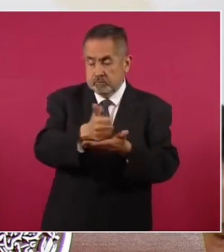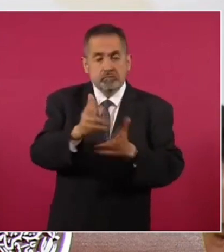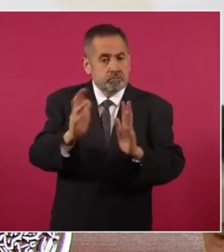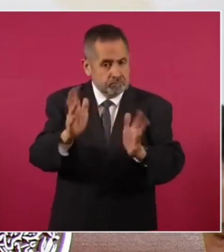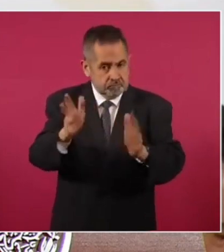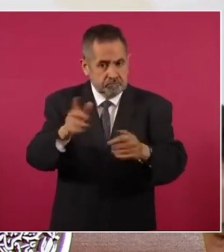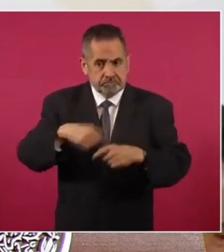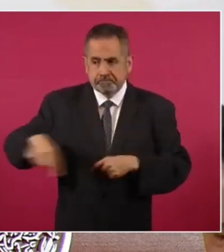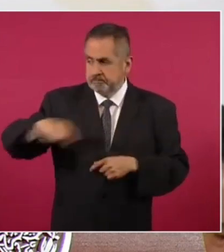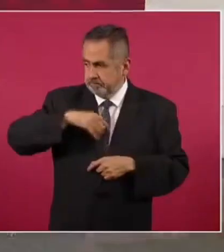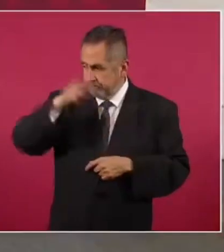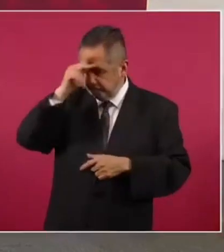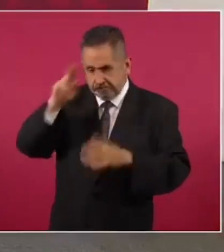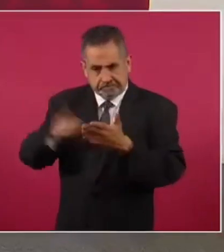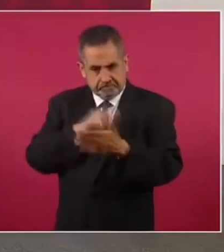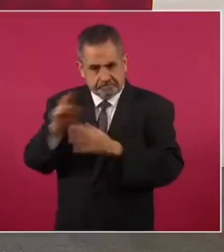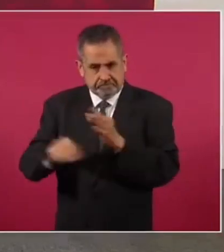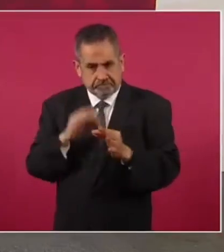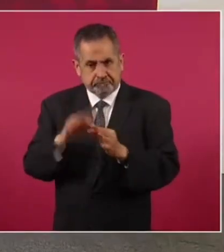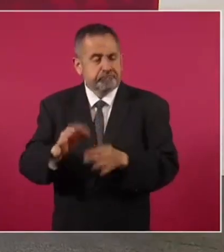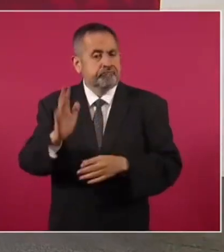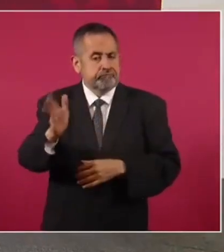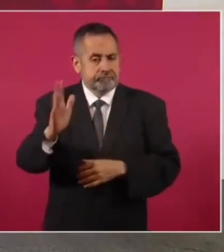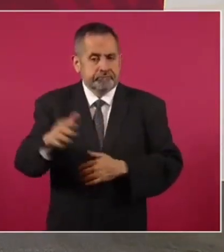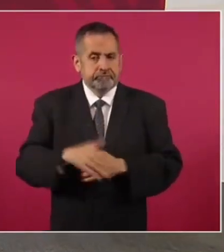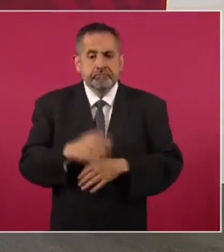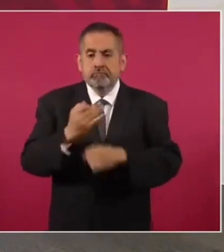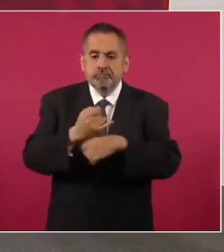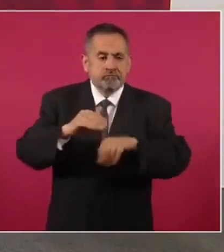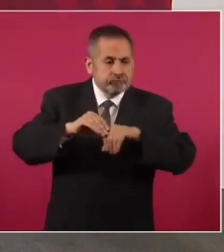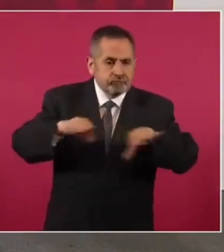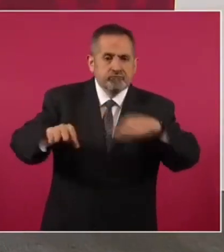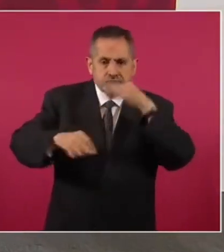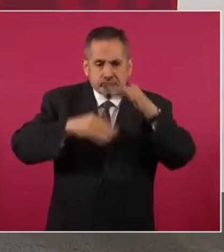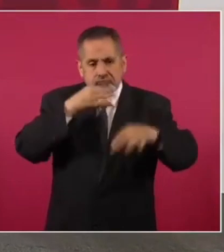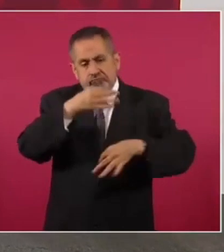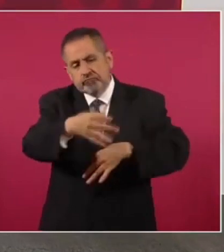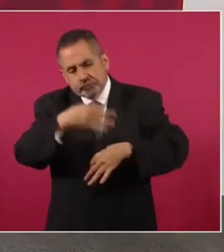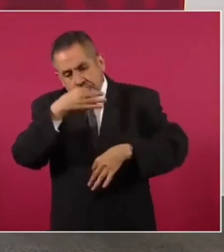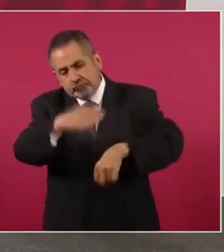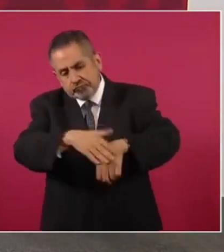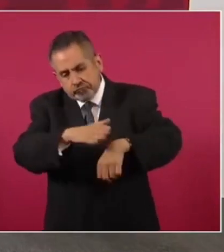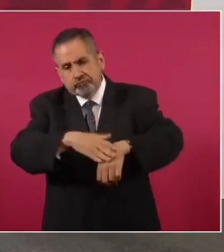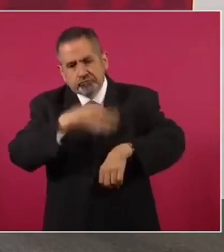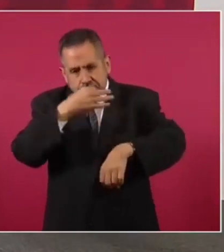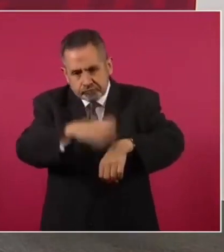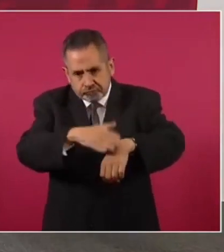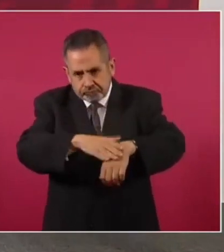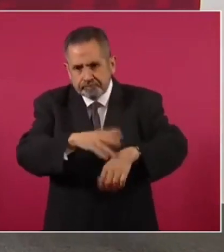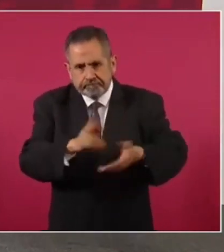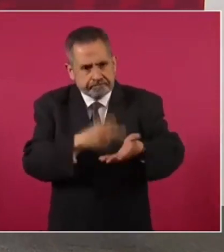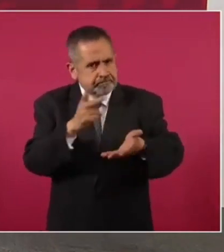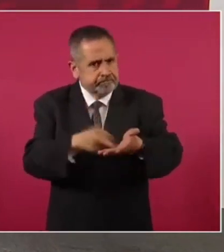ya hay un acuerdo y se les está informando constantemente a ellos,